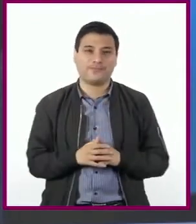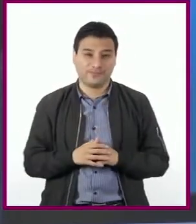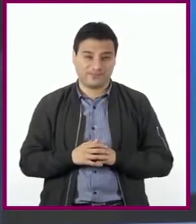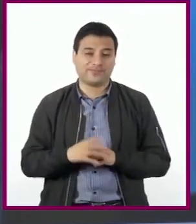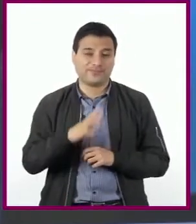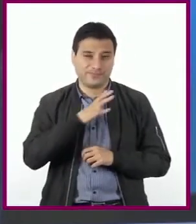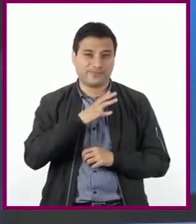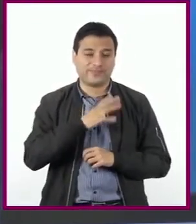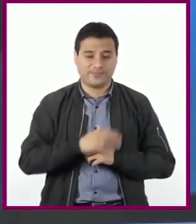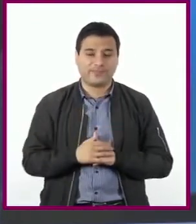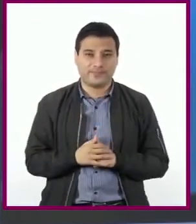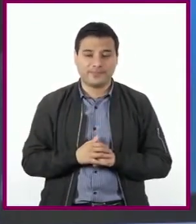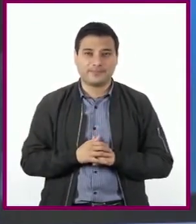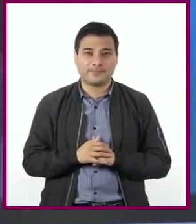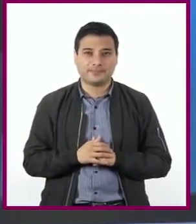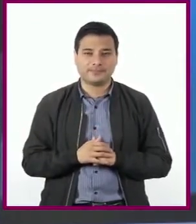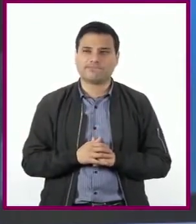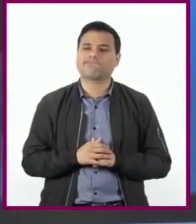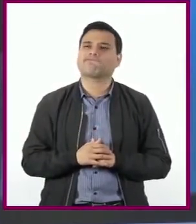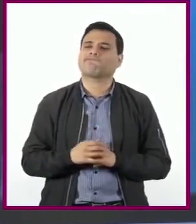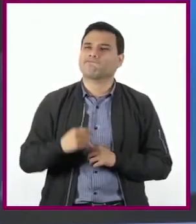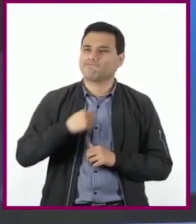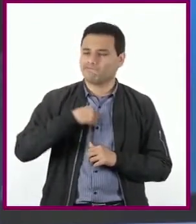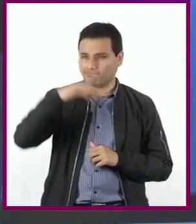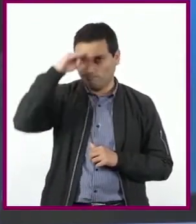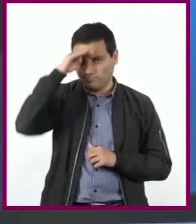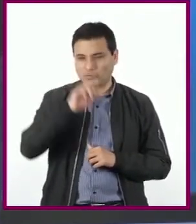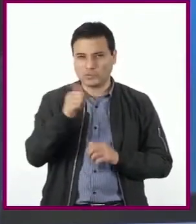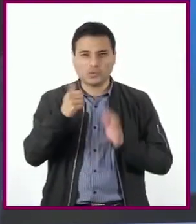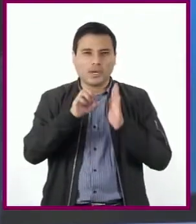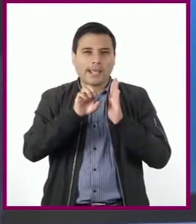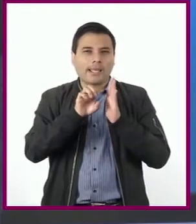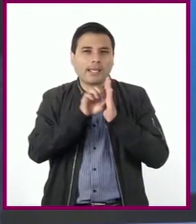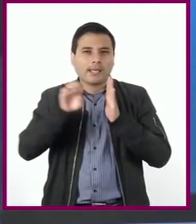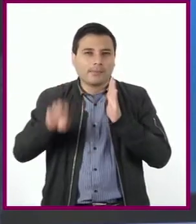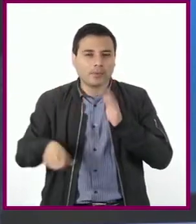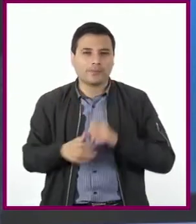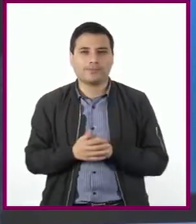líquido vital. Se me ocurren otros ejemplos de fracciones.